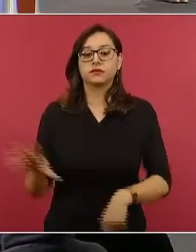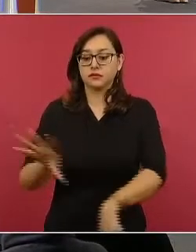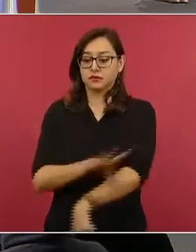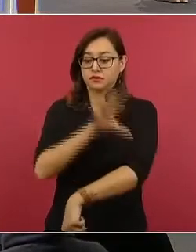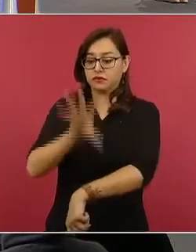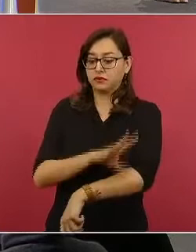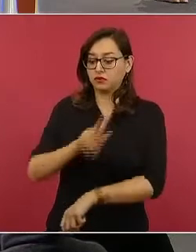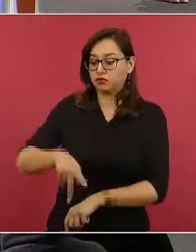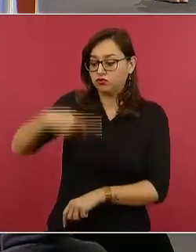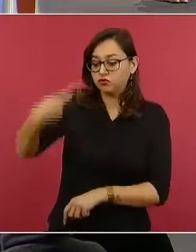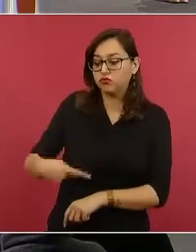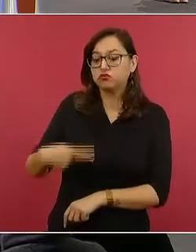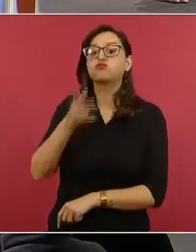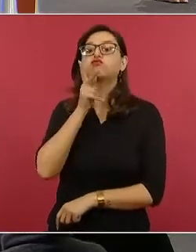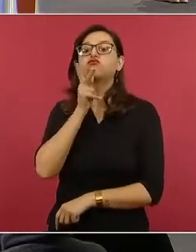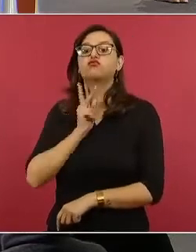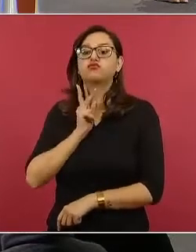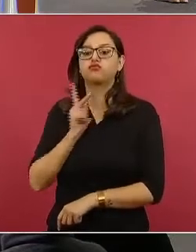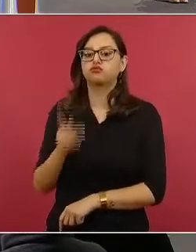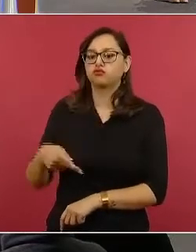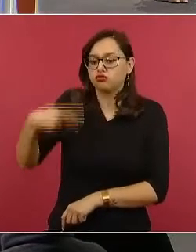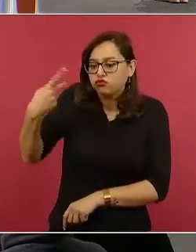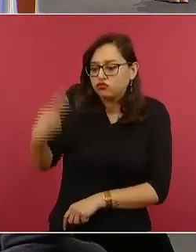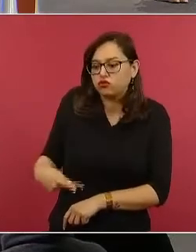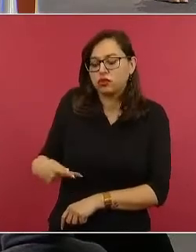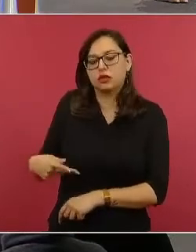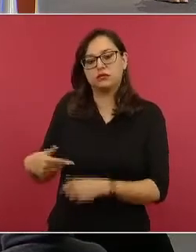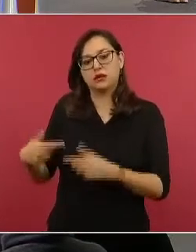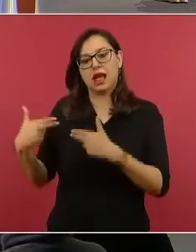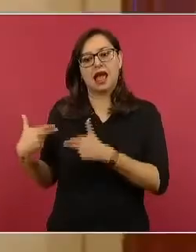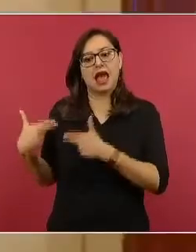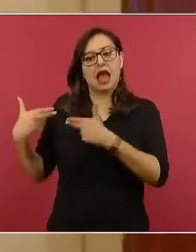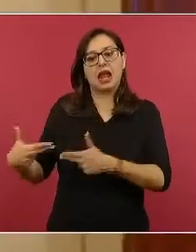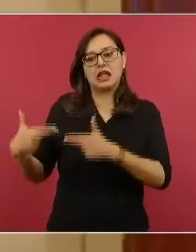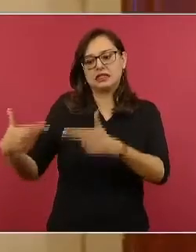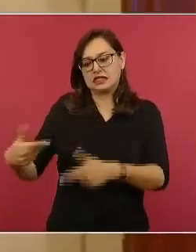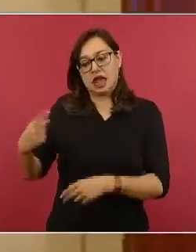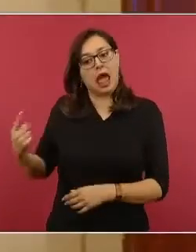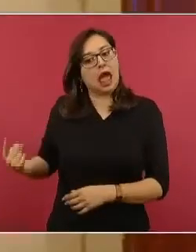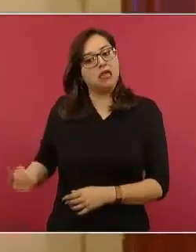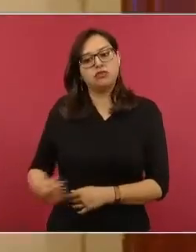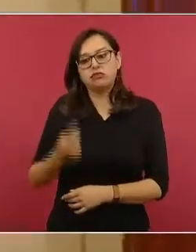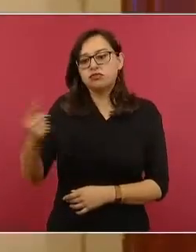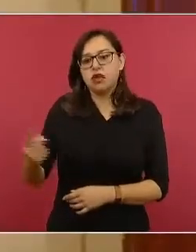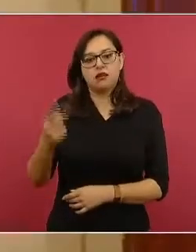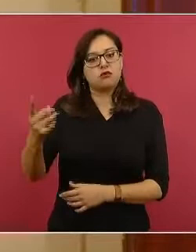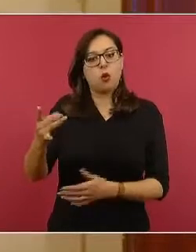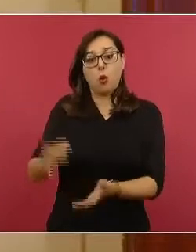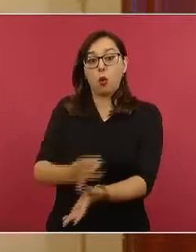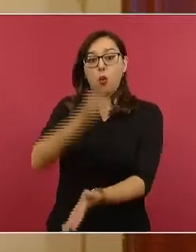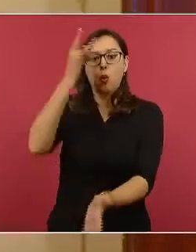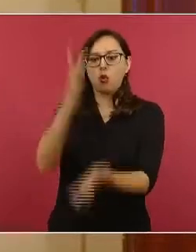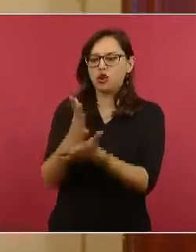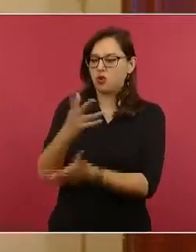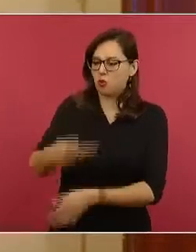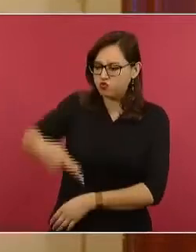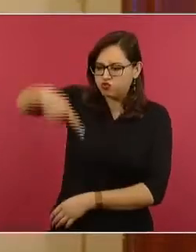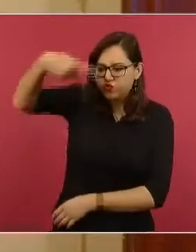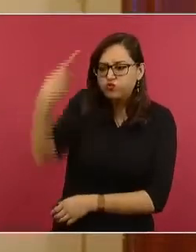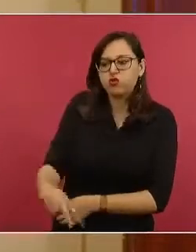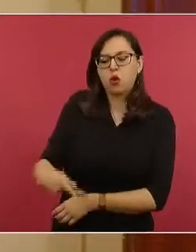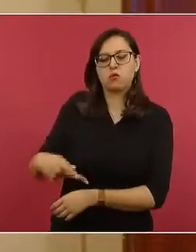los yacimientos petroleros son a perpetuidad propiedad única y exclusiva del pueblo